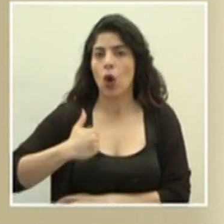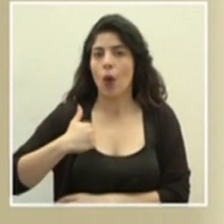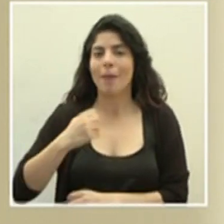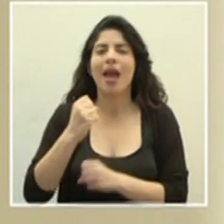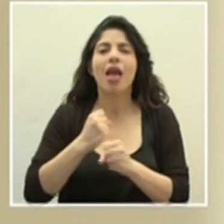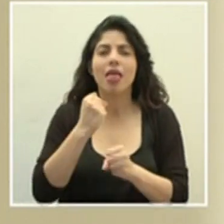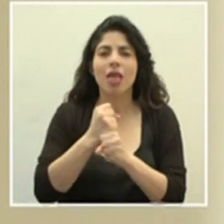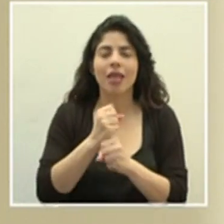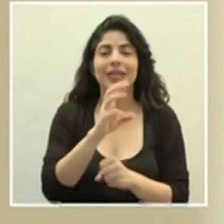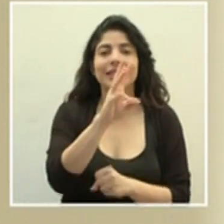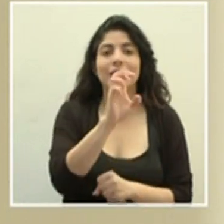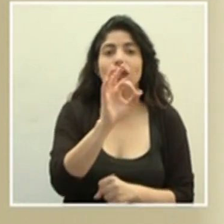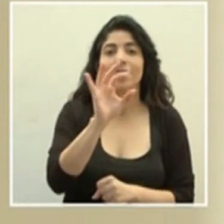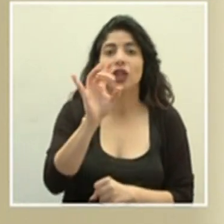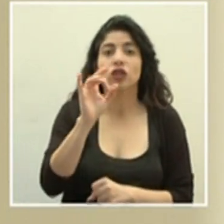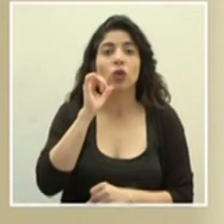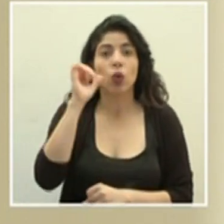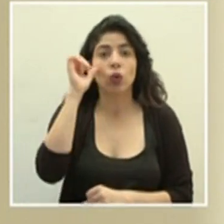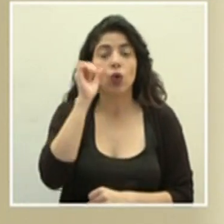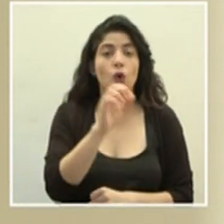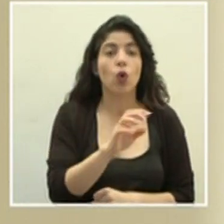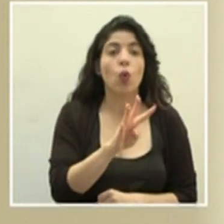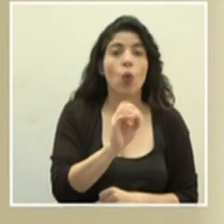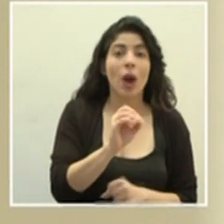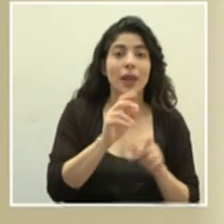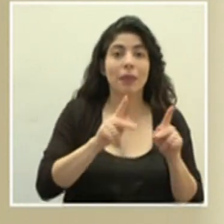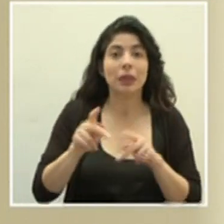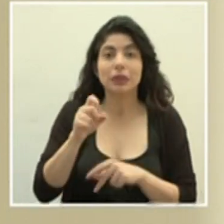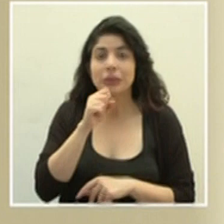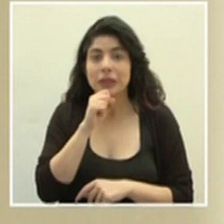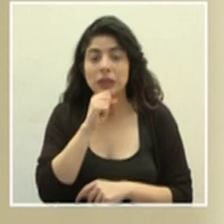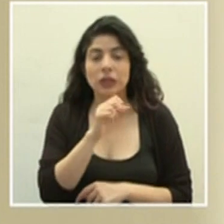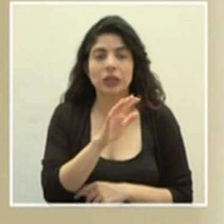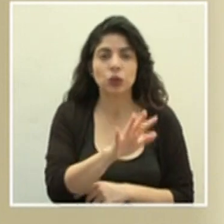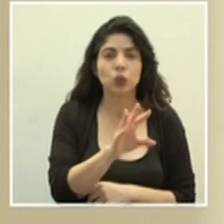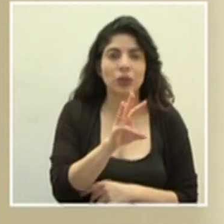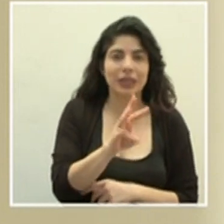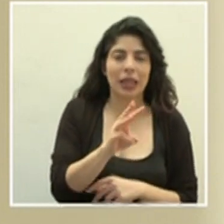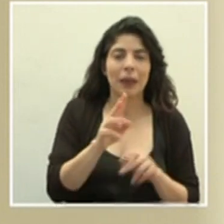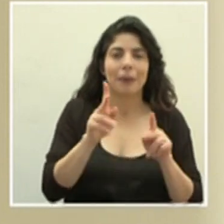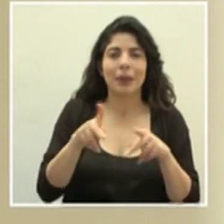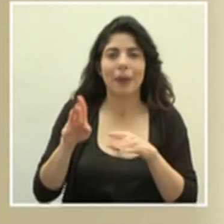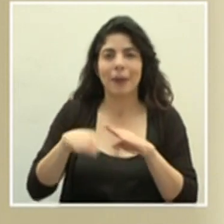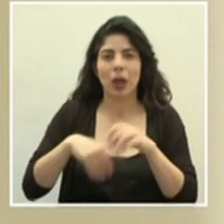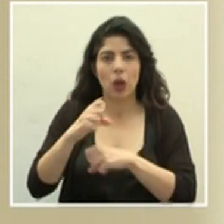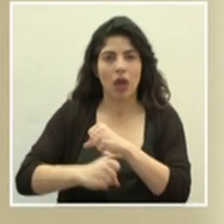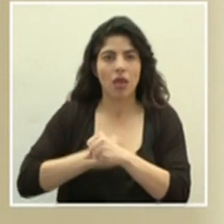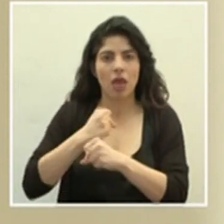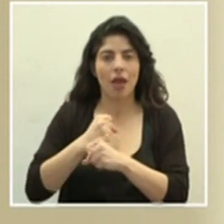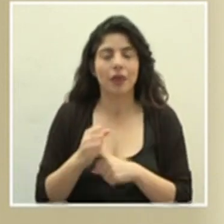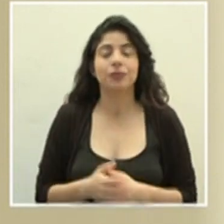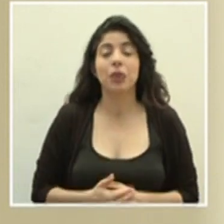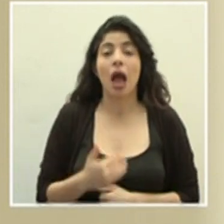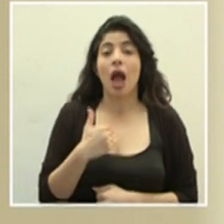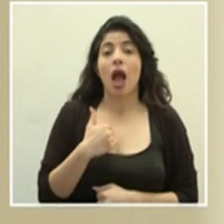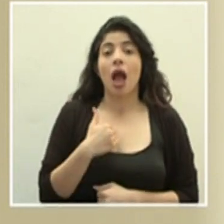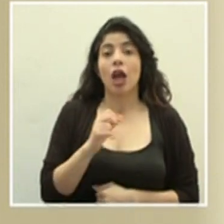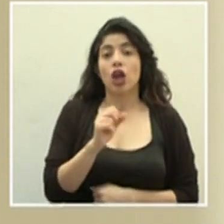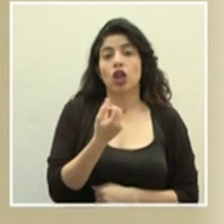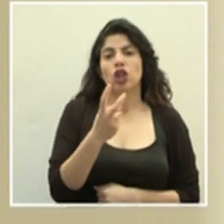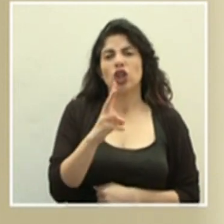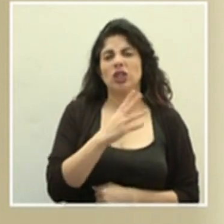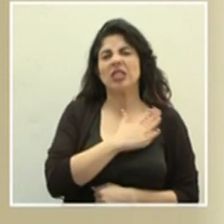edad son 698 adultos, 40 personas mayores y 56 menores de edad. Se registran